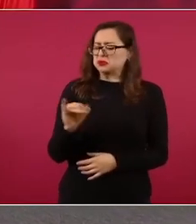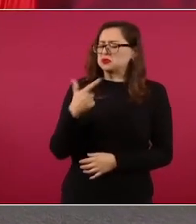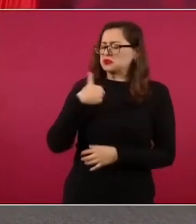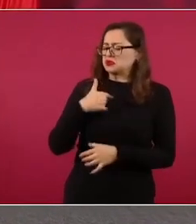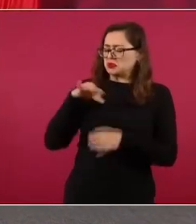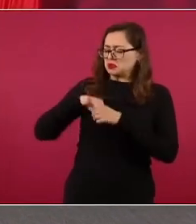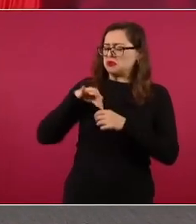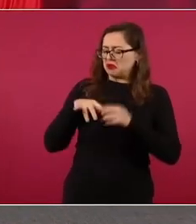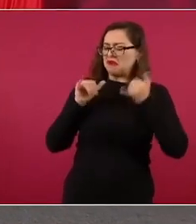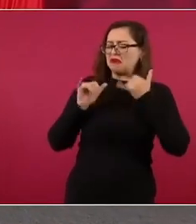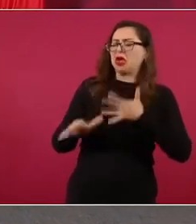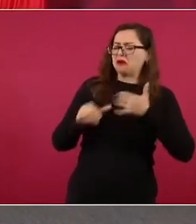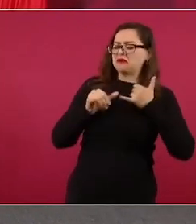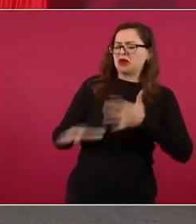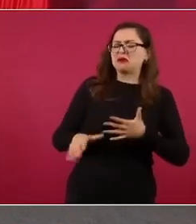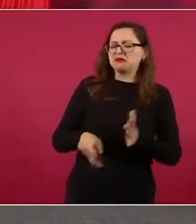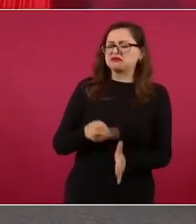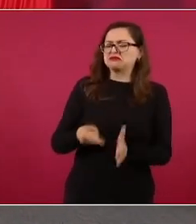lo presume,